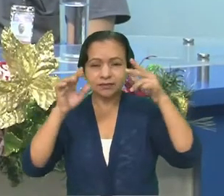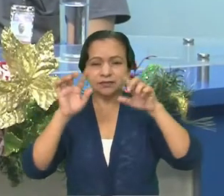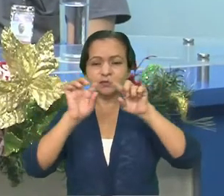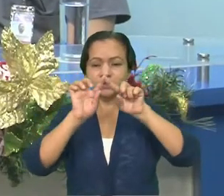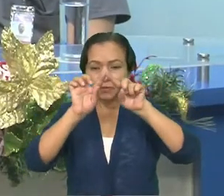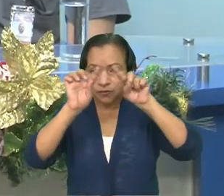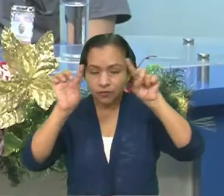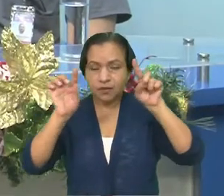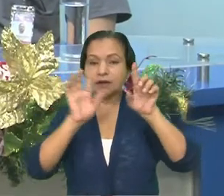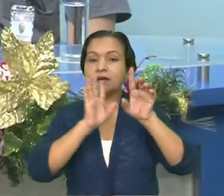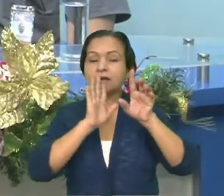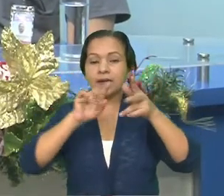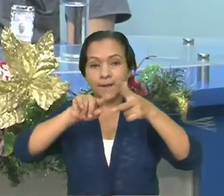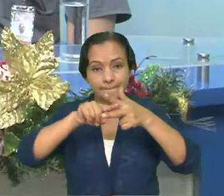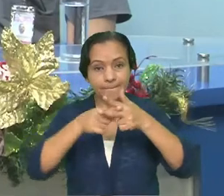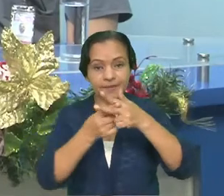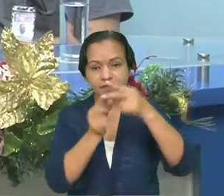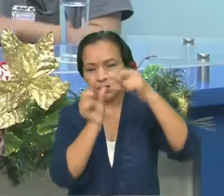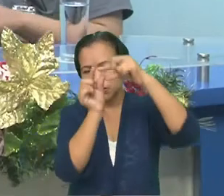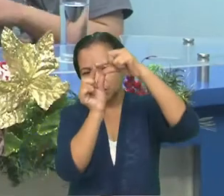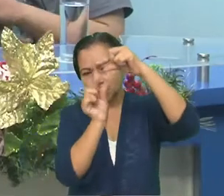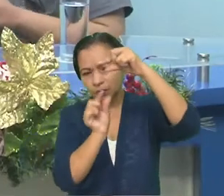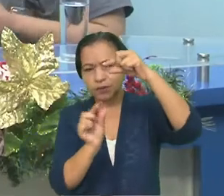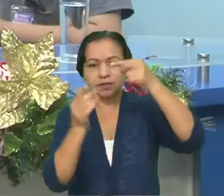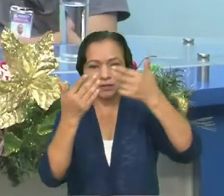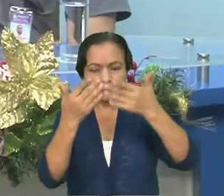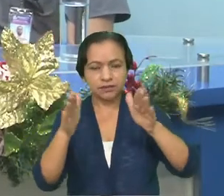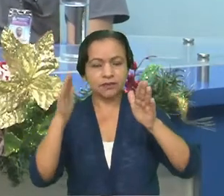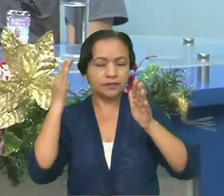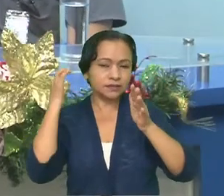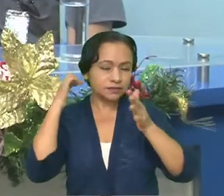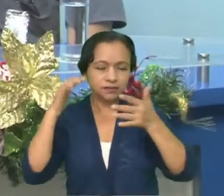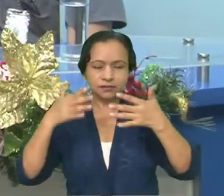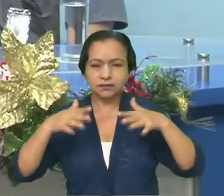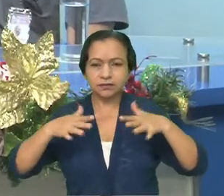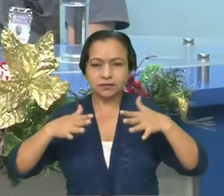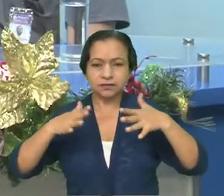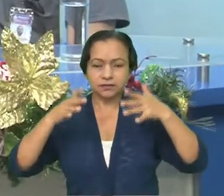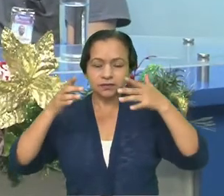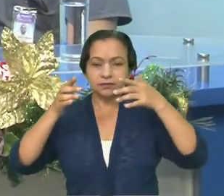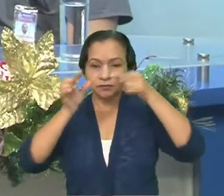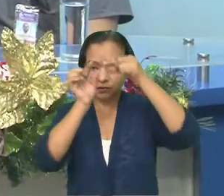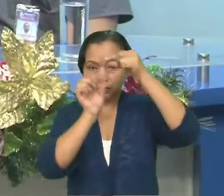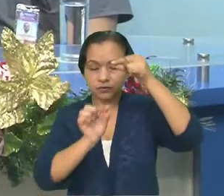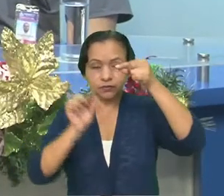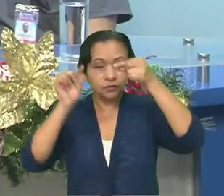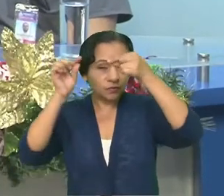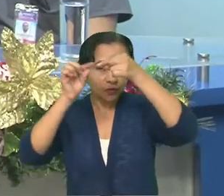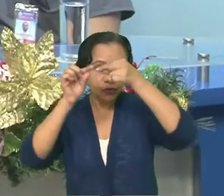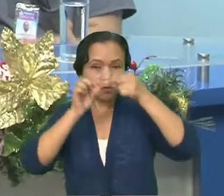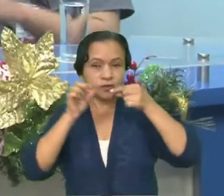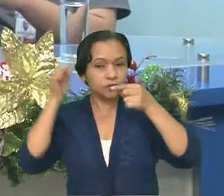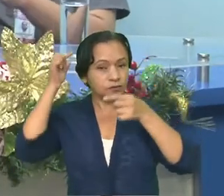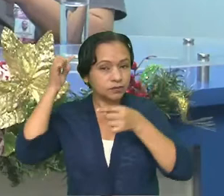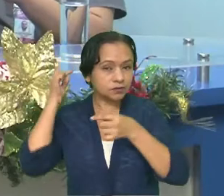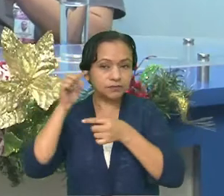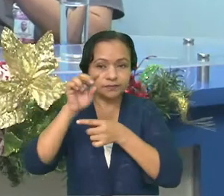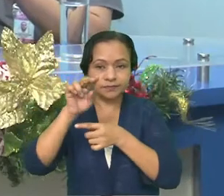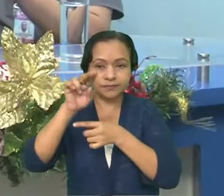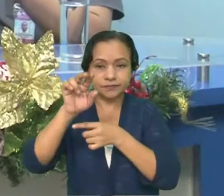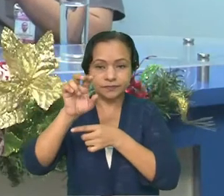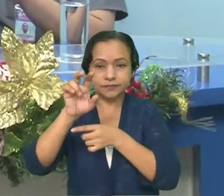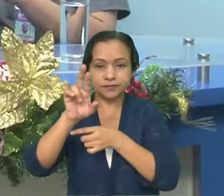que iniciar hablando de que todos sabemos que el sistema nervioso está formado por la neurona, ¿no? Uh-huh. Y la neurona tiene un